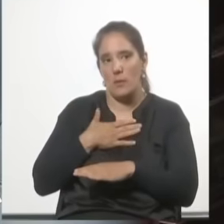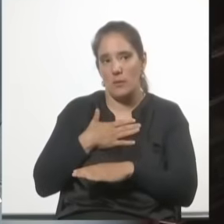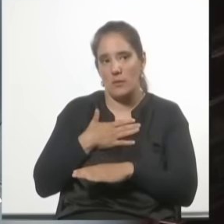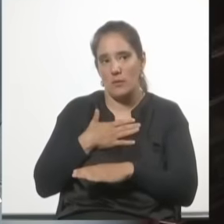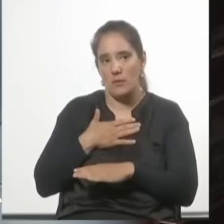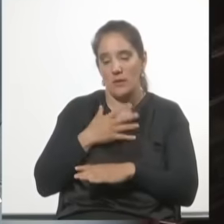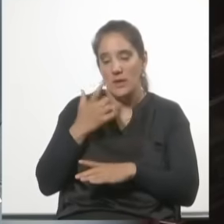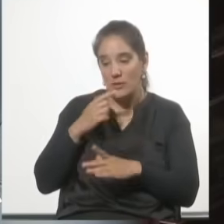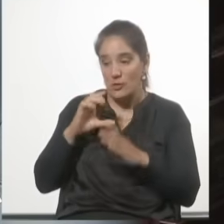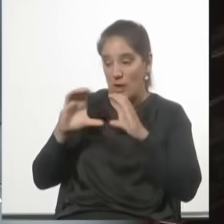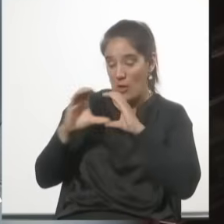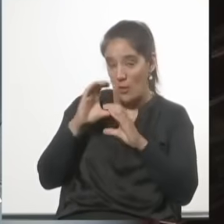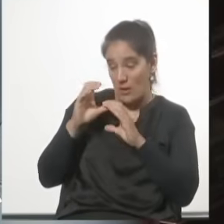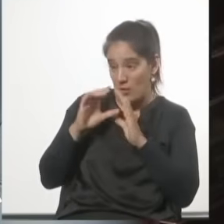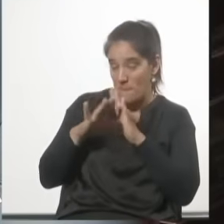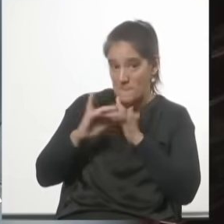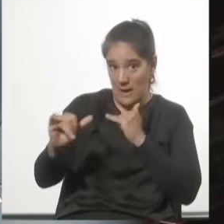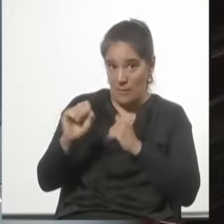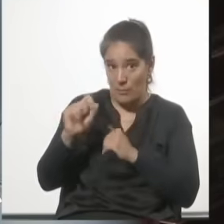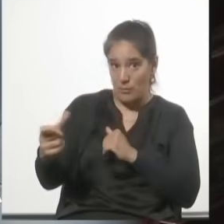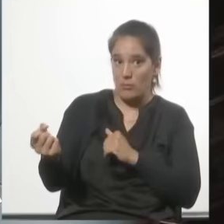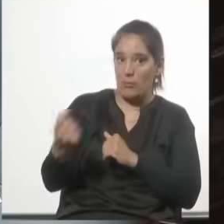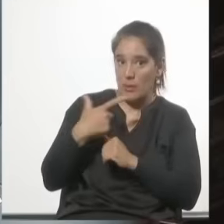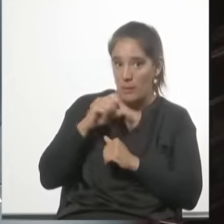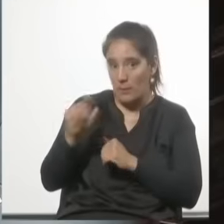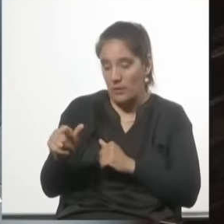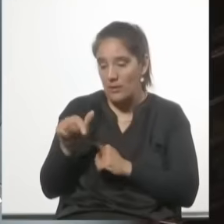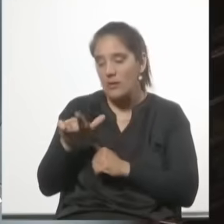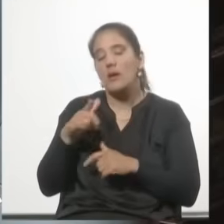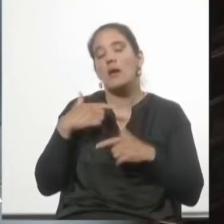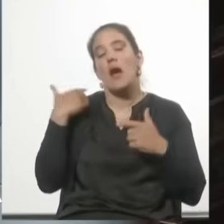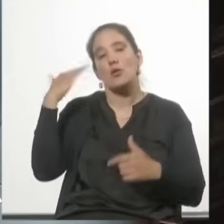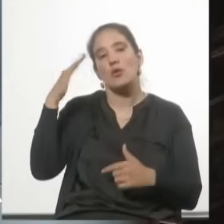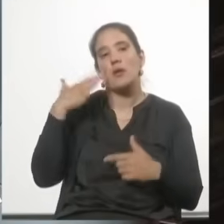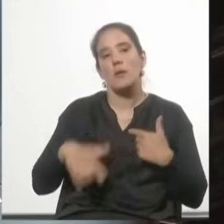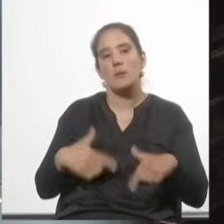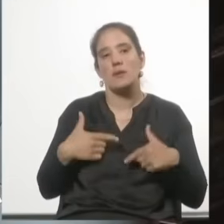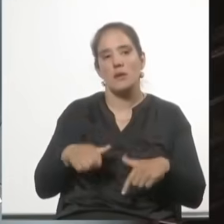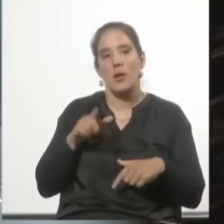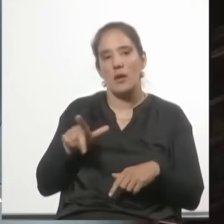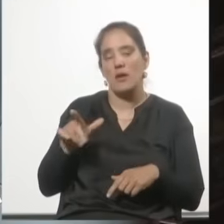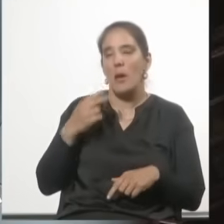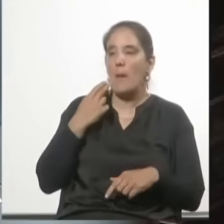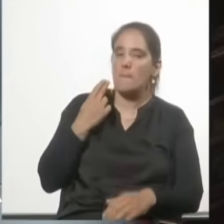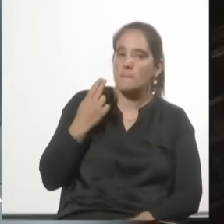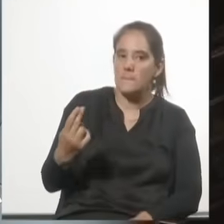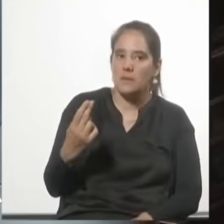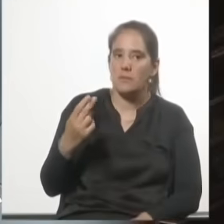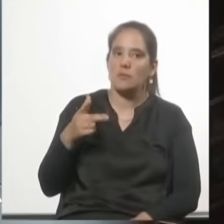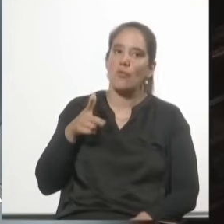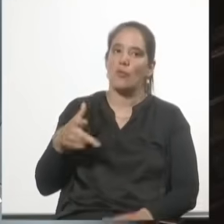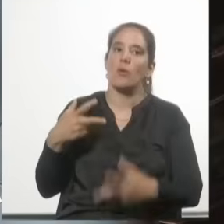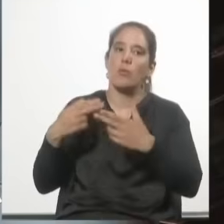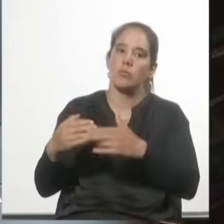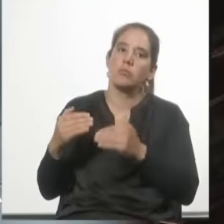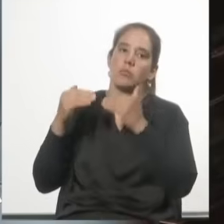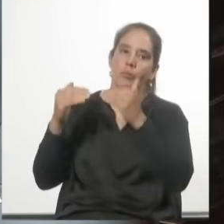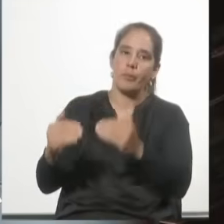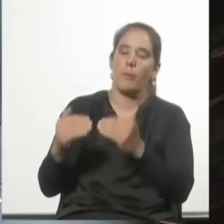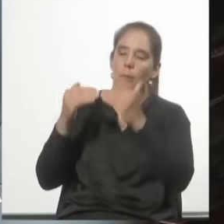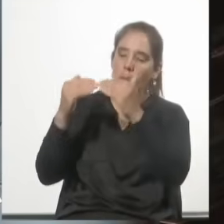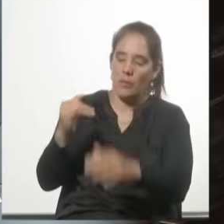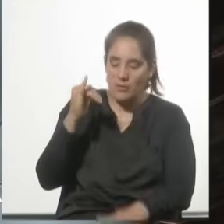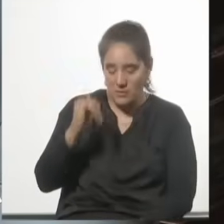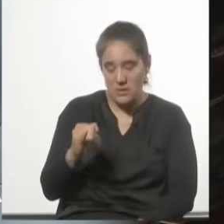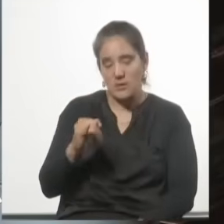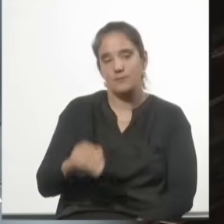que dentro de esos intercambios existieron por parte de las autoridades del Ministerio informales autorizaciones de prórrogas en los plazos